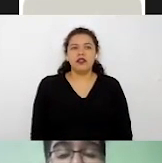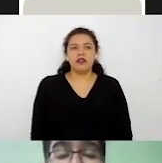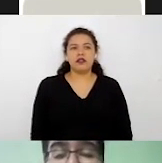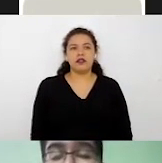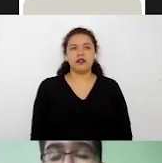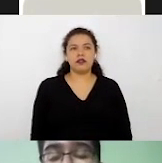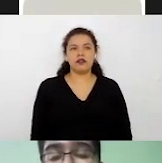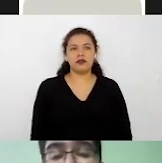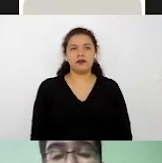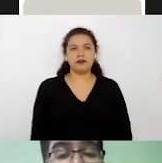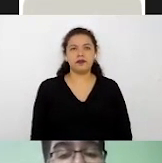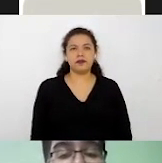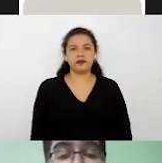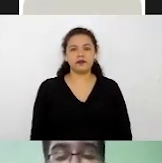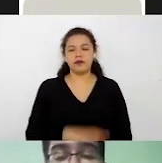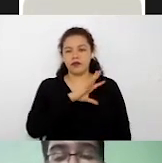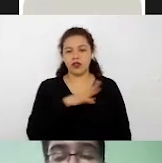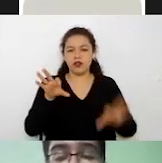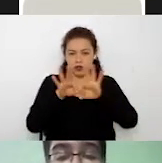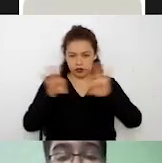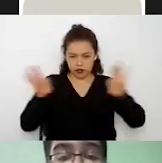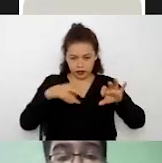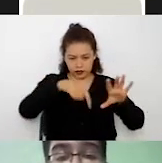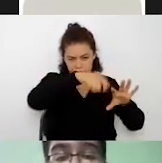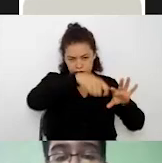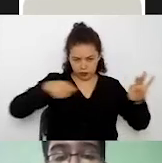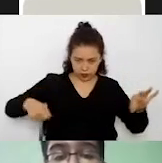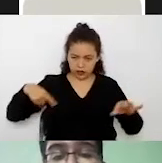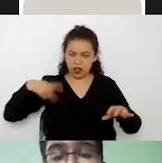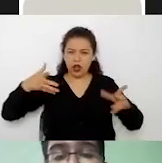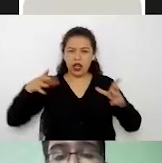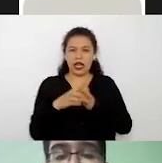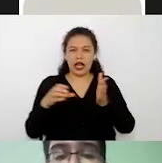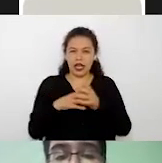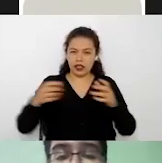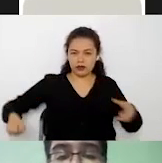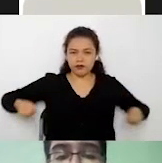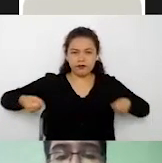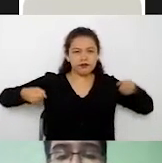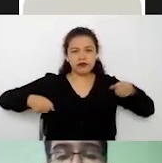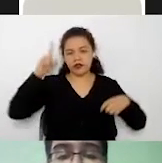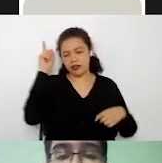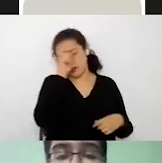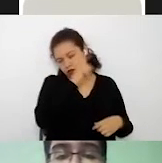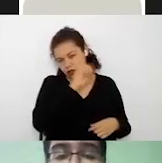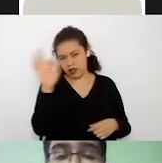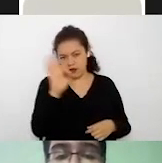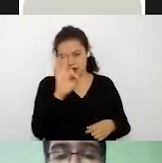podría ser con correas, podría ser con transportadoras. Yo sé que es muy complicado y que a lo mejor se tendría que